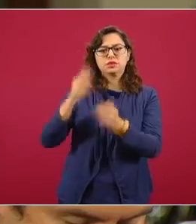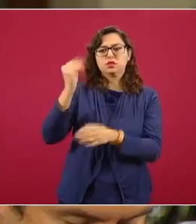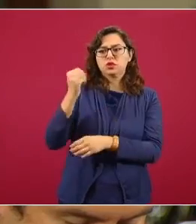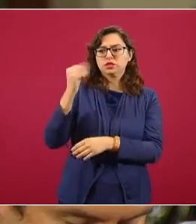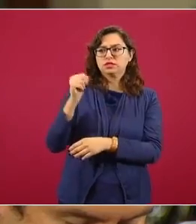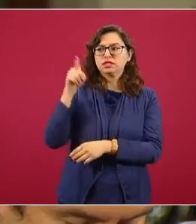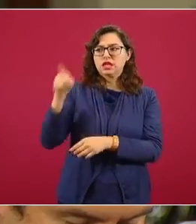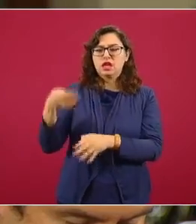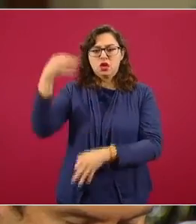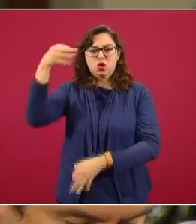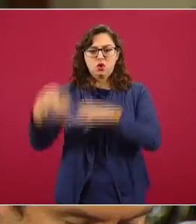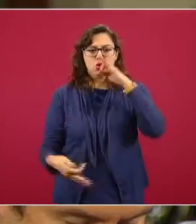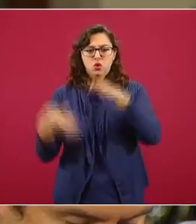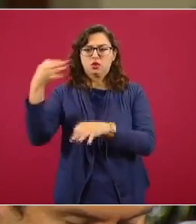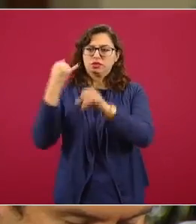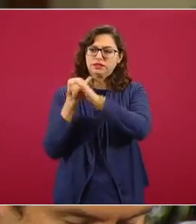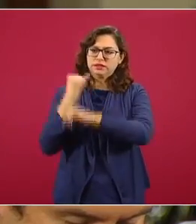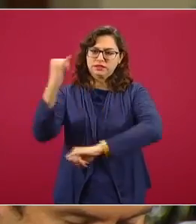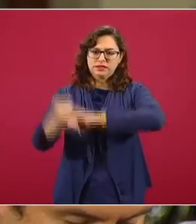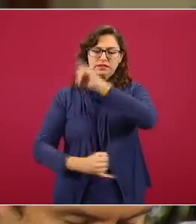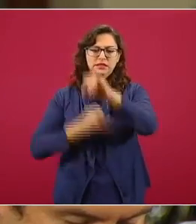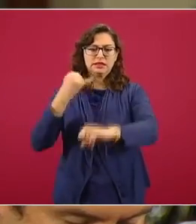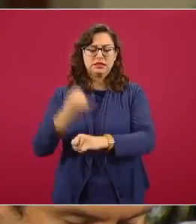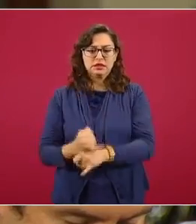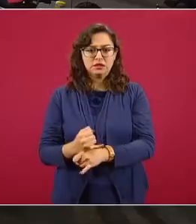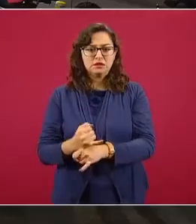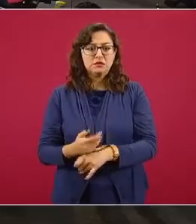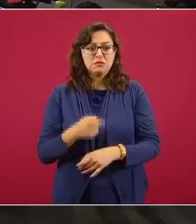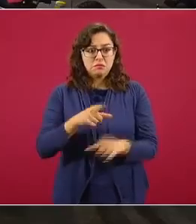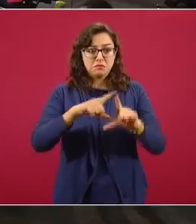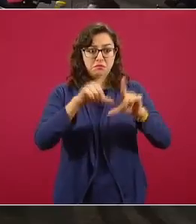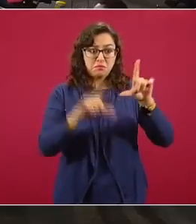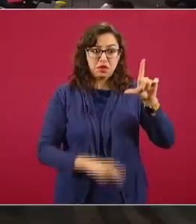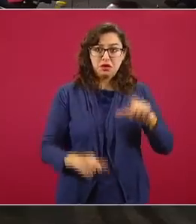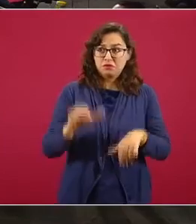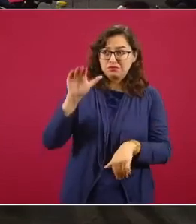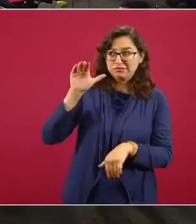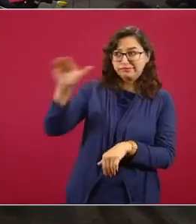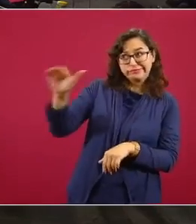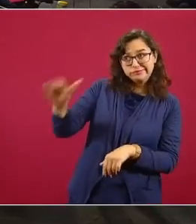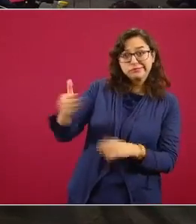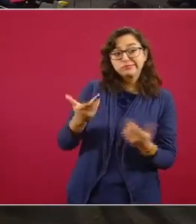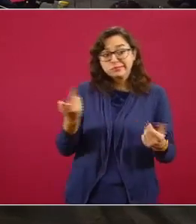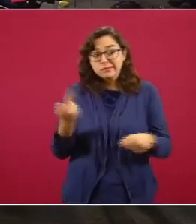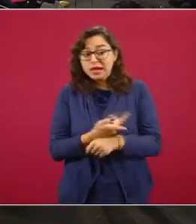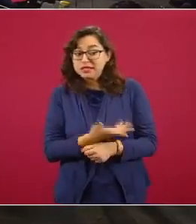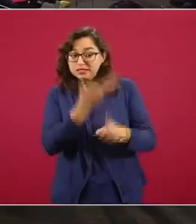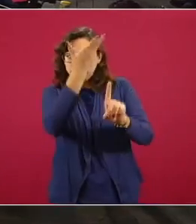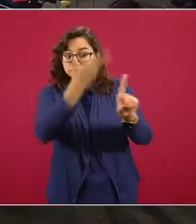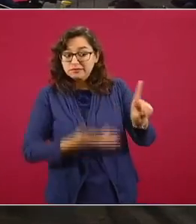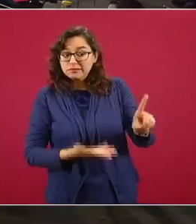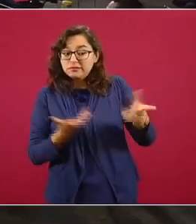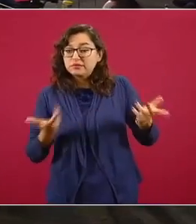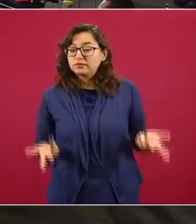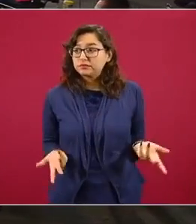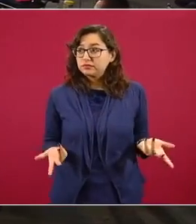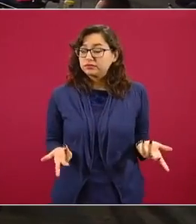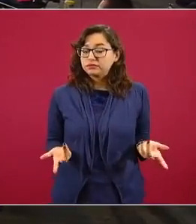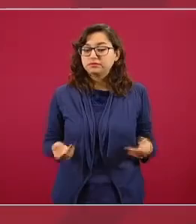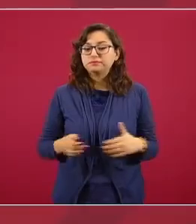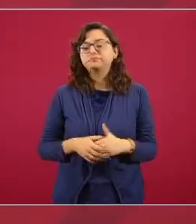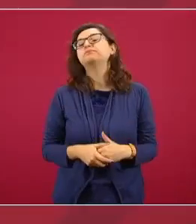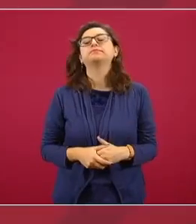Penal Internacional de La Haya. Presidente, ¿usted estaría dispuesto a esto? Sí, yo creo que esto lo tenemos que